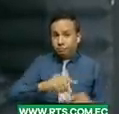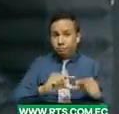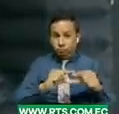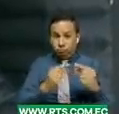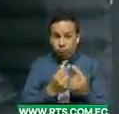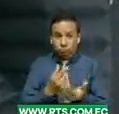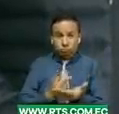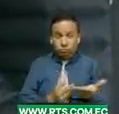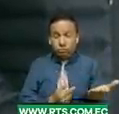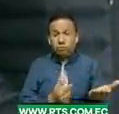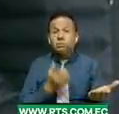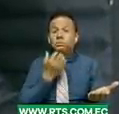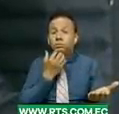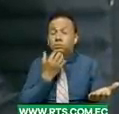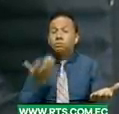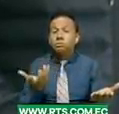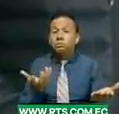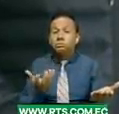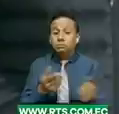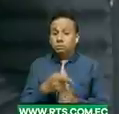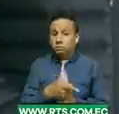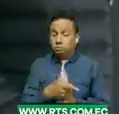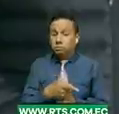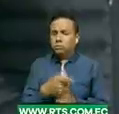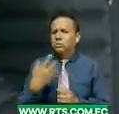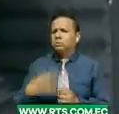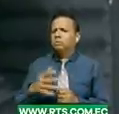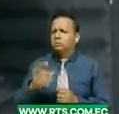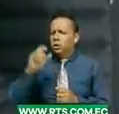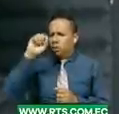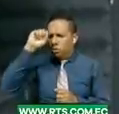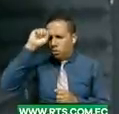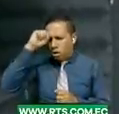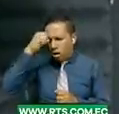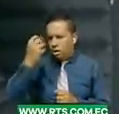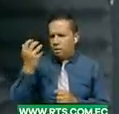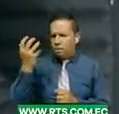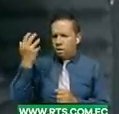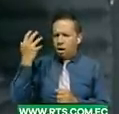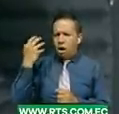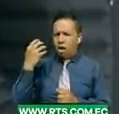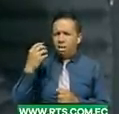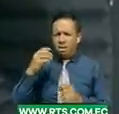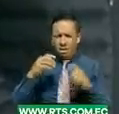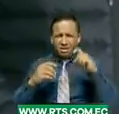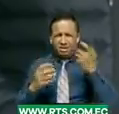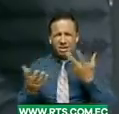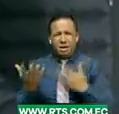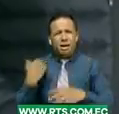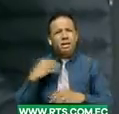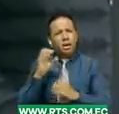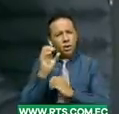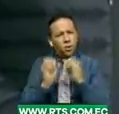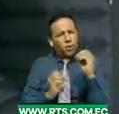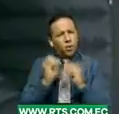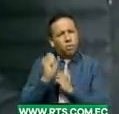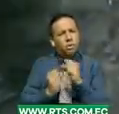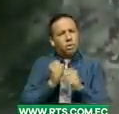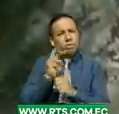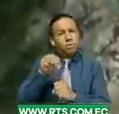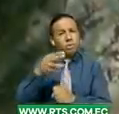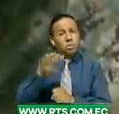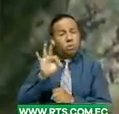quiteños cuáles fueron los eventos violentos del aciago octubre del